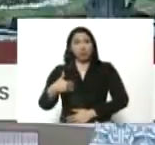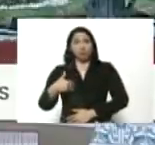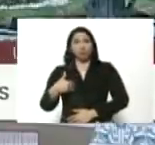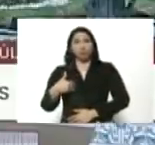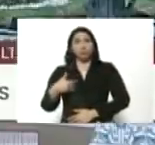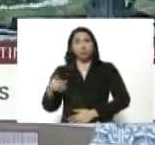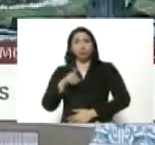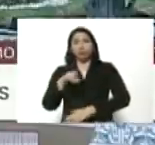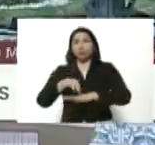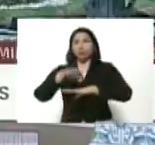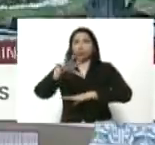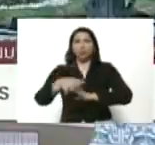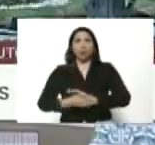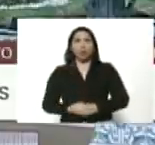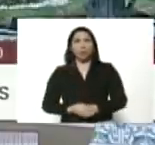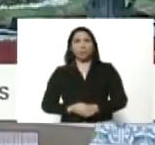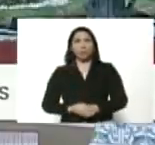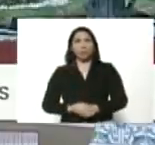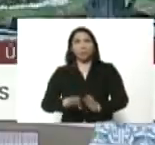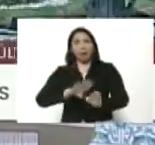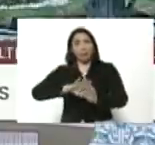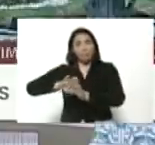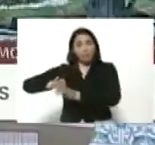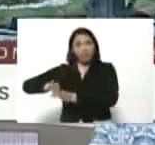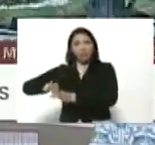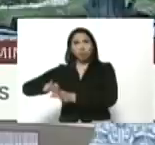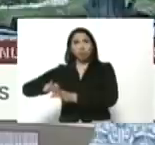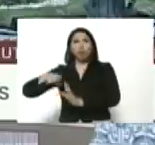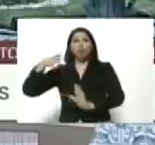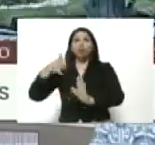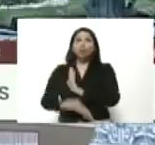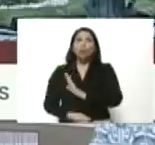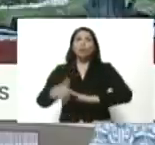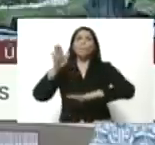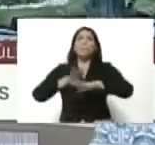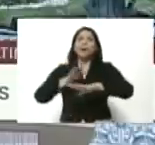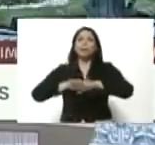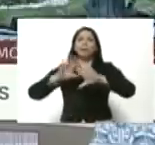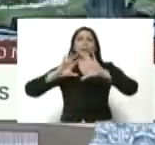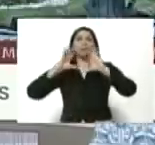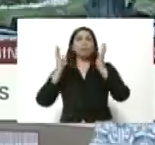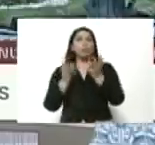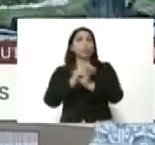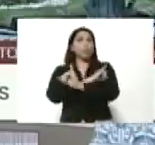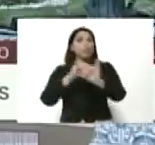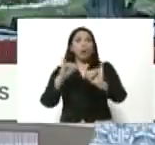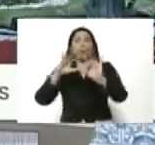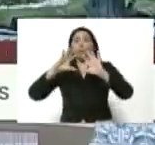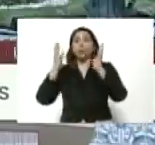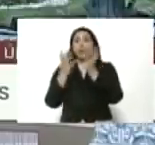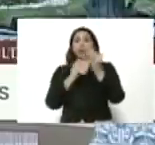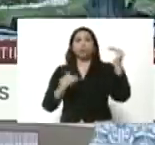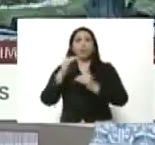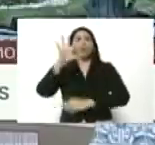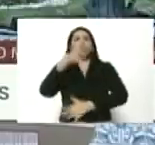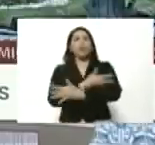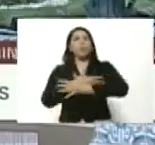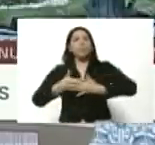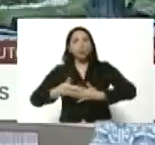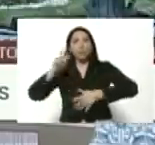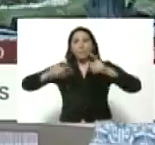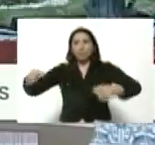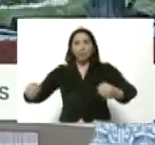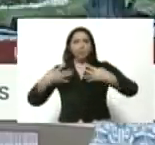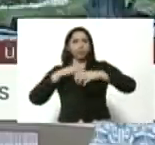dejar de lado ni de referencias sobre la situación del mundo ya el mundo superó los 5 millones de